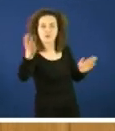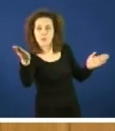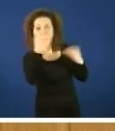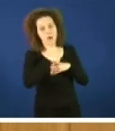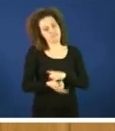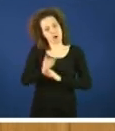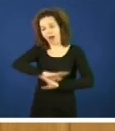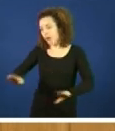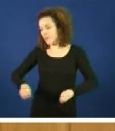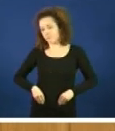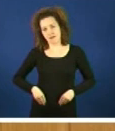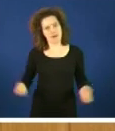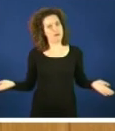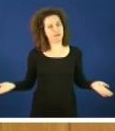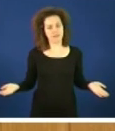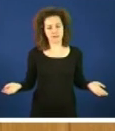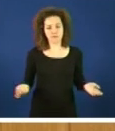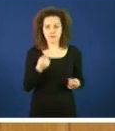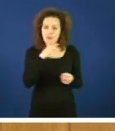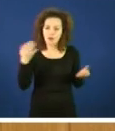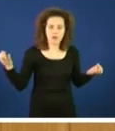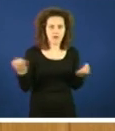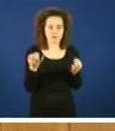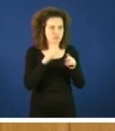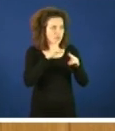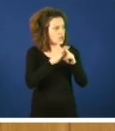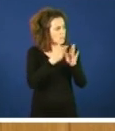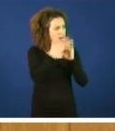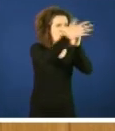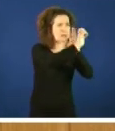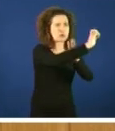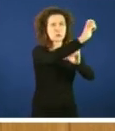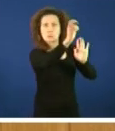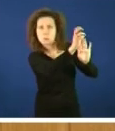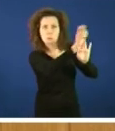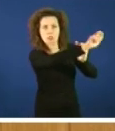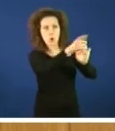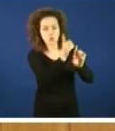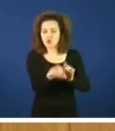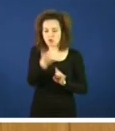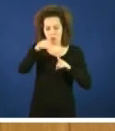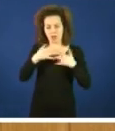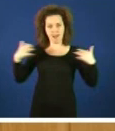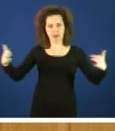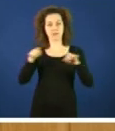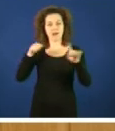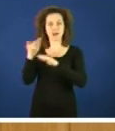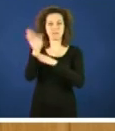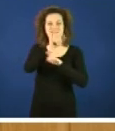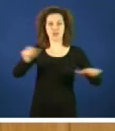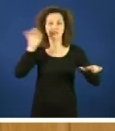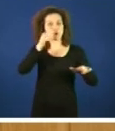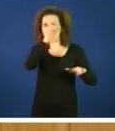acertar. Non temos que rendir contas máis que a esta Cámara que representa os galegos e as galegas. E aquí lles podo